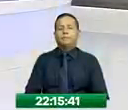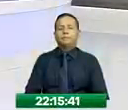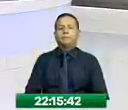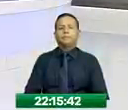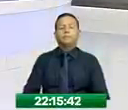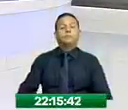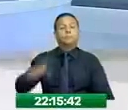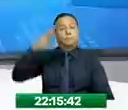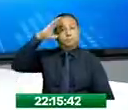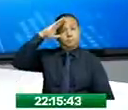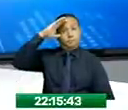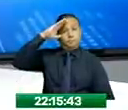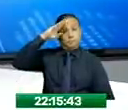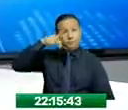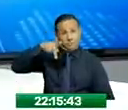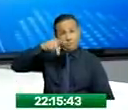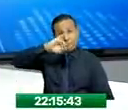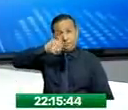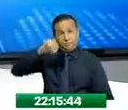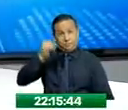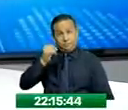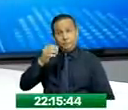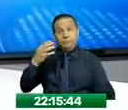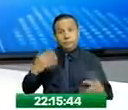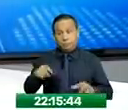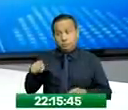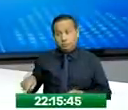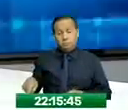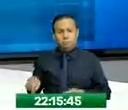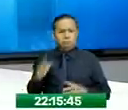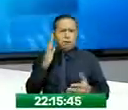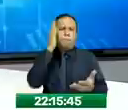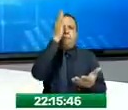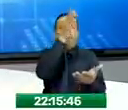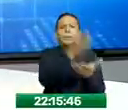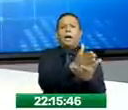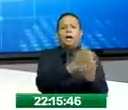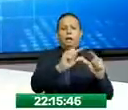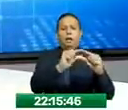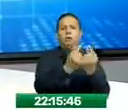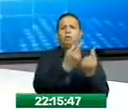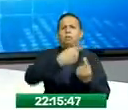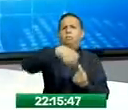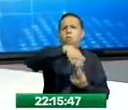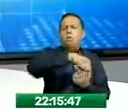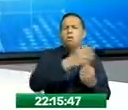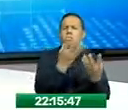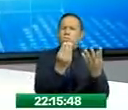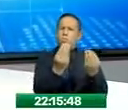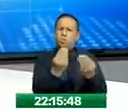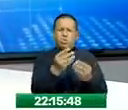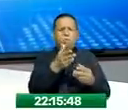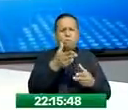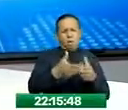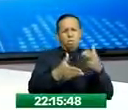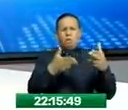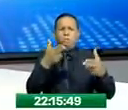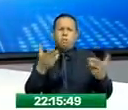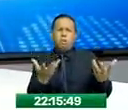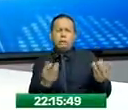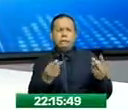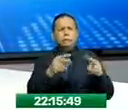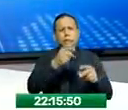la policía judicial desarticuló una organización dedicada al delito de tenencia el porte de armas de fuego durante el operativo victoria